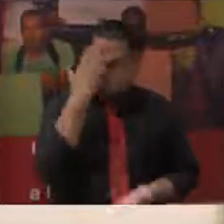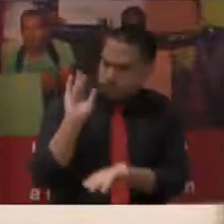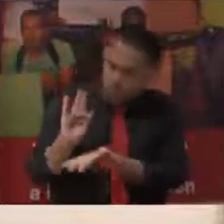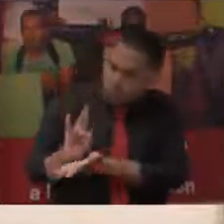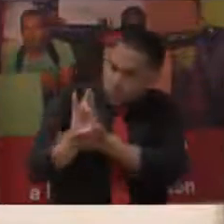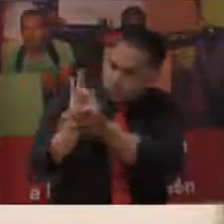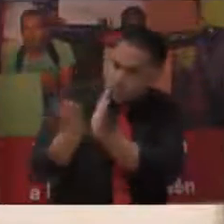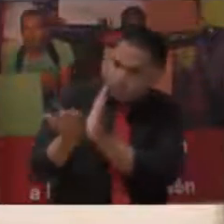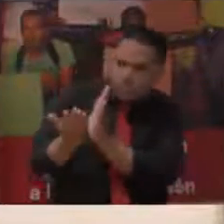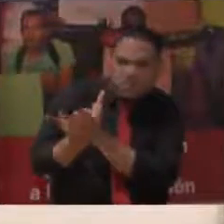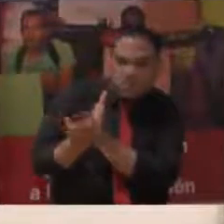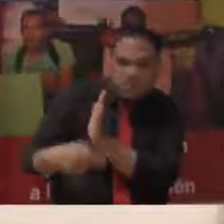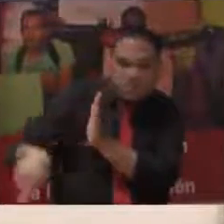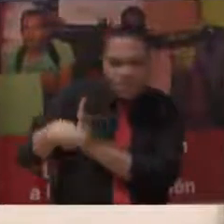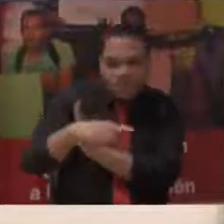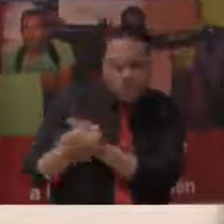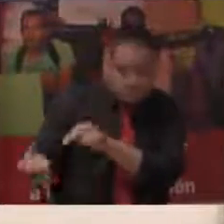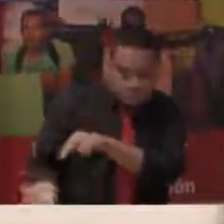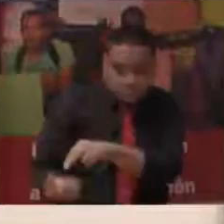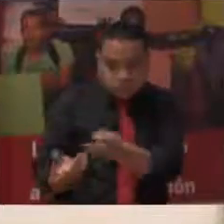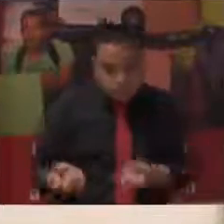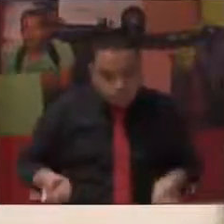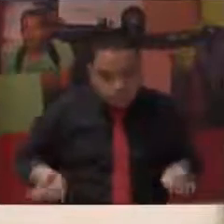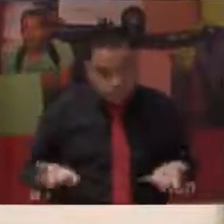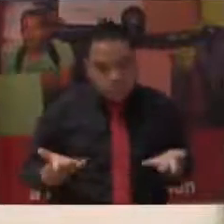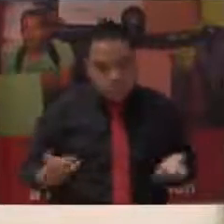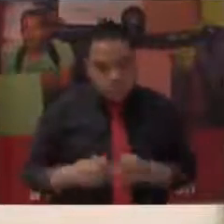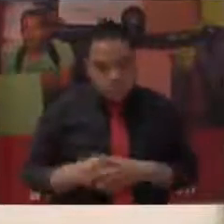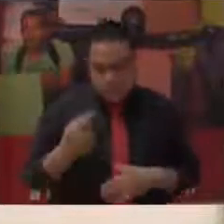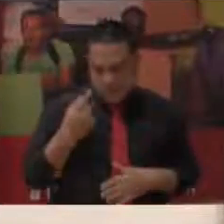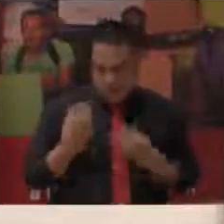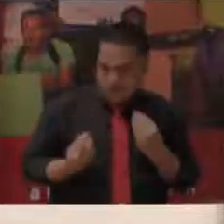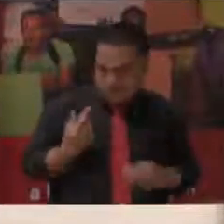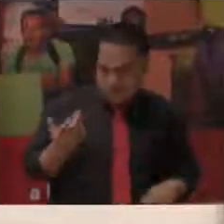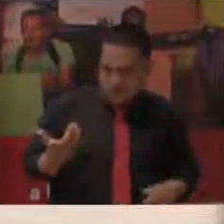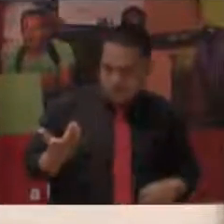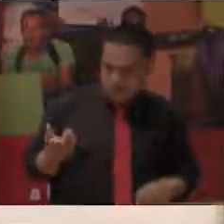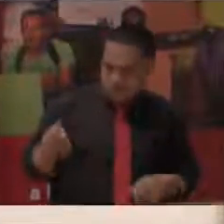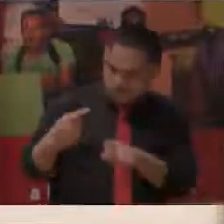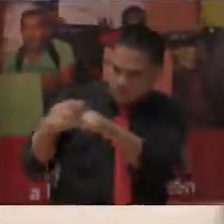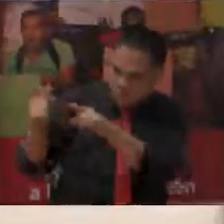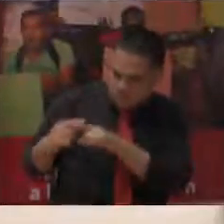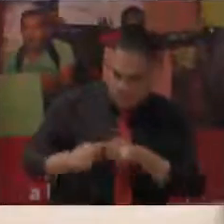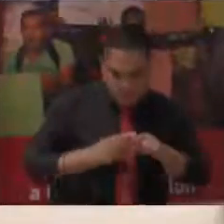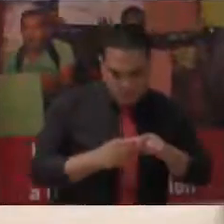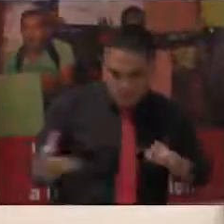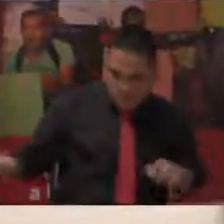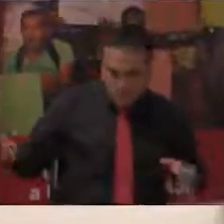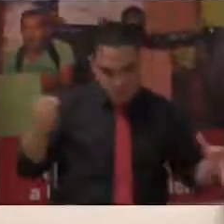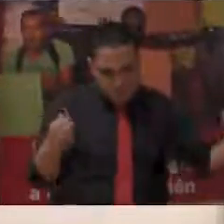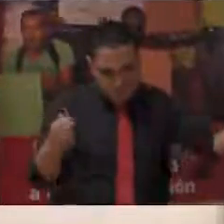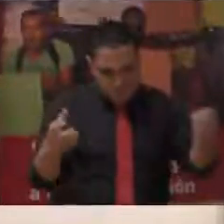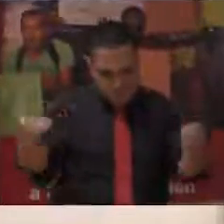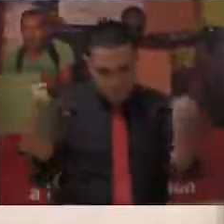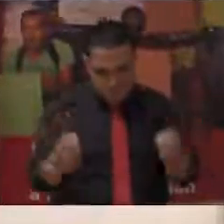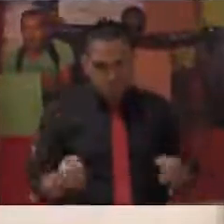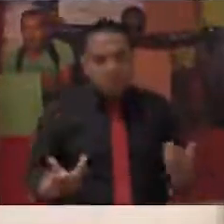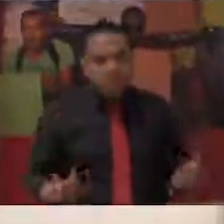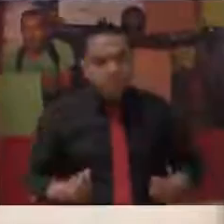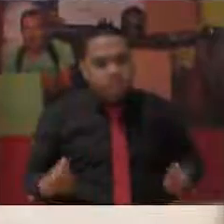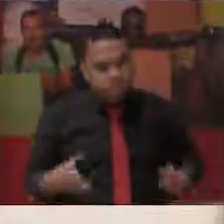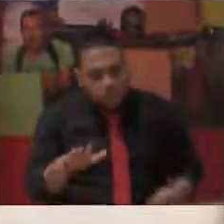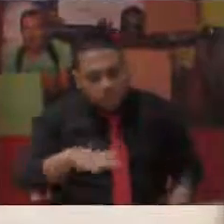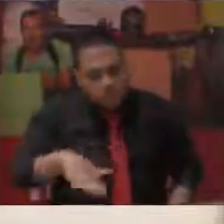educación para la reintegración, lo que hacemos es poner en un mismo escenario diferentes tipos de actores. Y en medio de eso se van creando